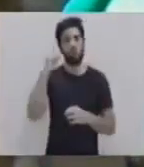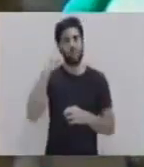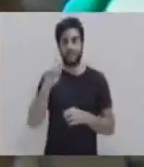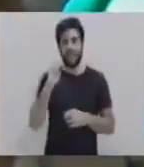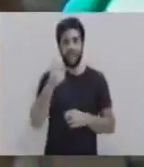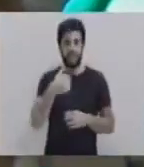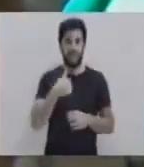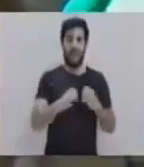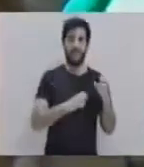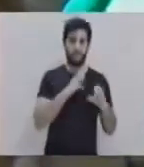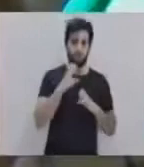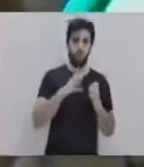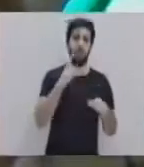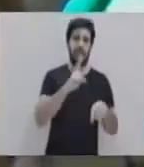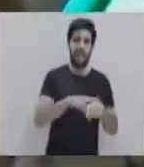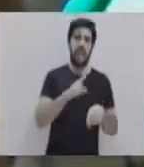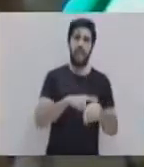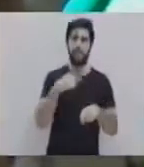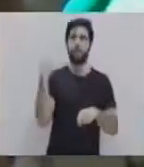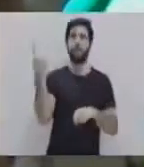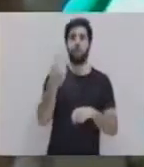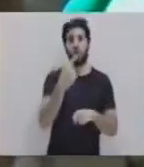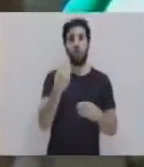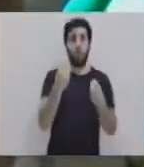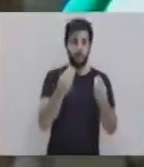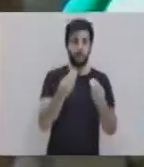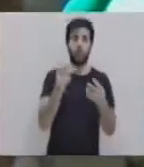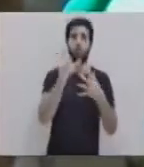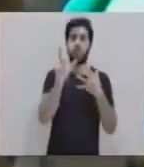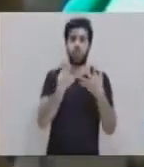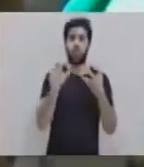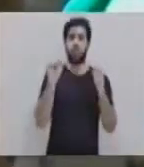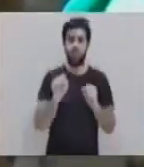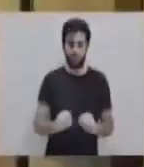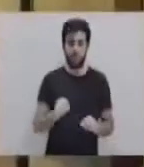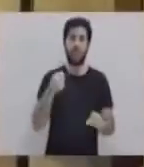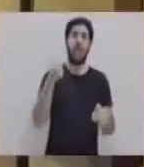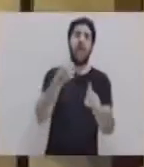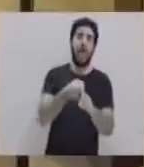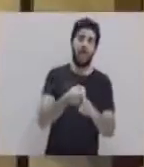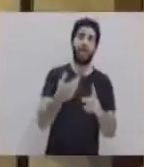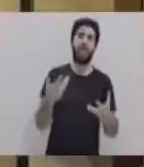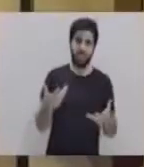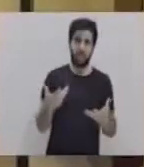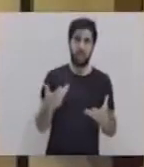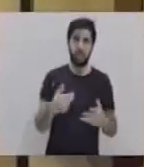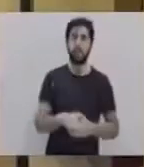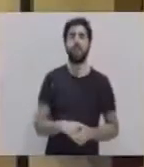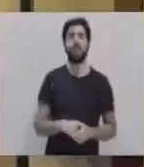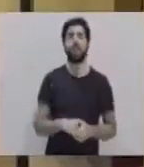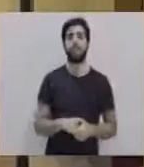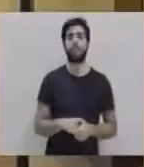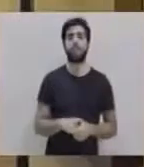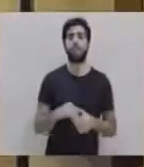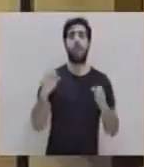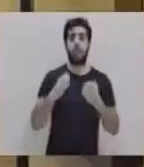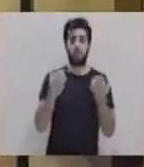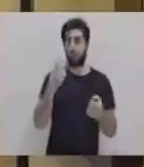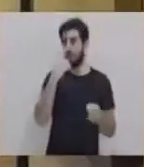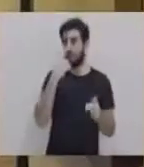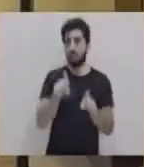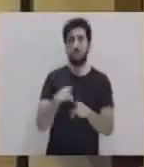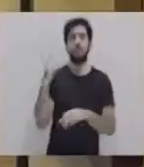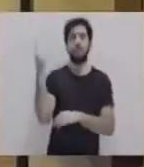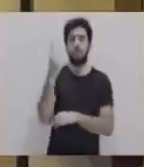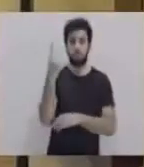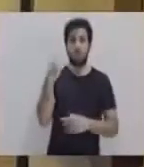también el estado del clima, la carretera y todo, pues son bastantes factores que pueden afectar y parar mal, ¿verdad? Entonces pues es